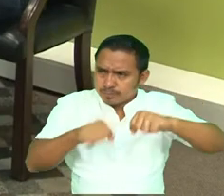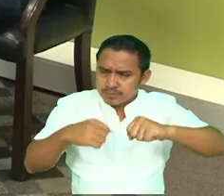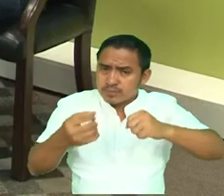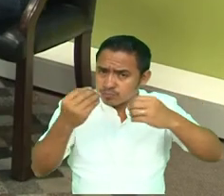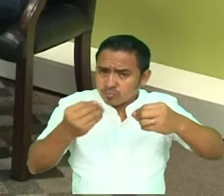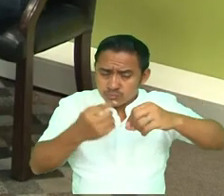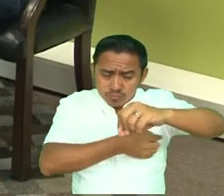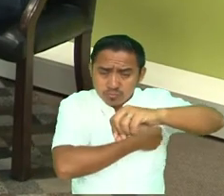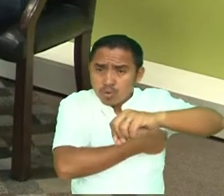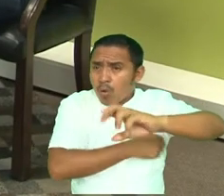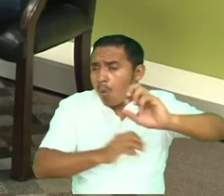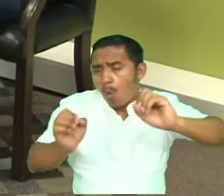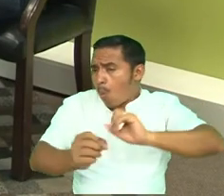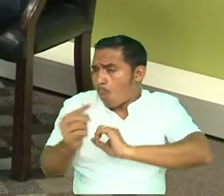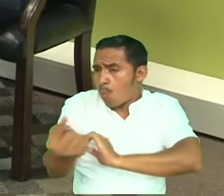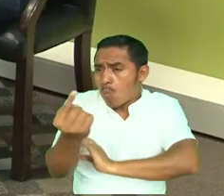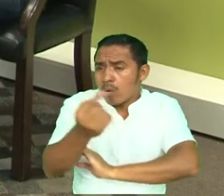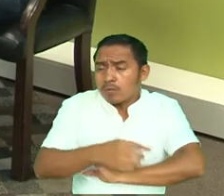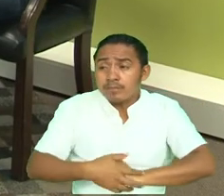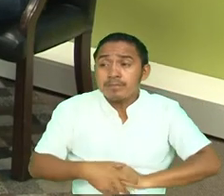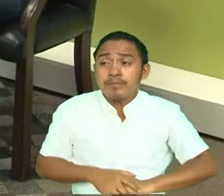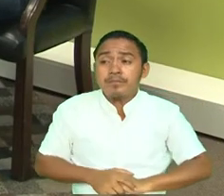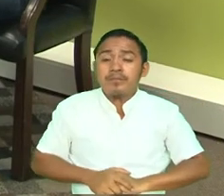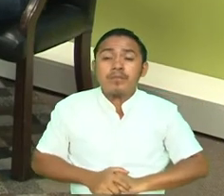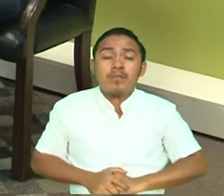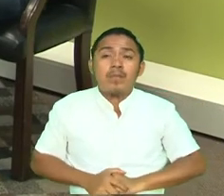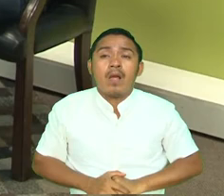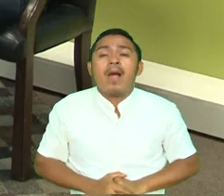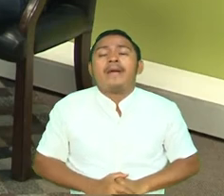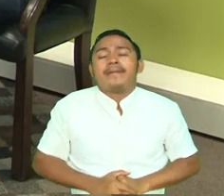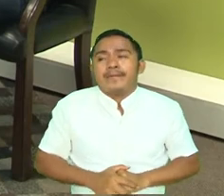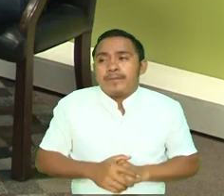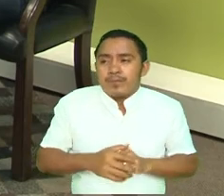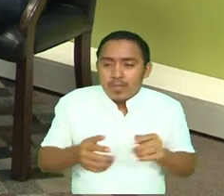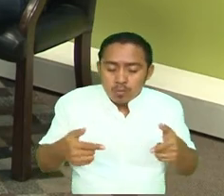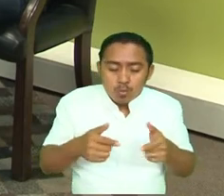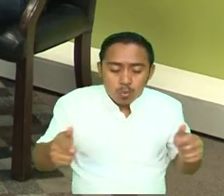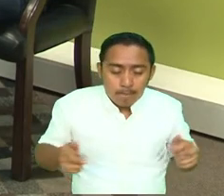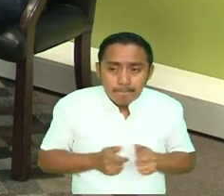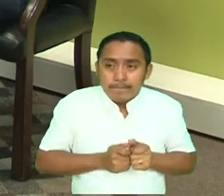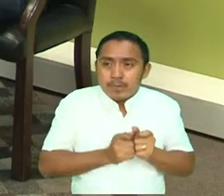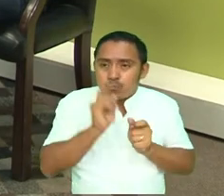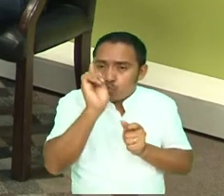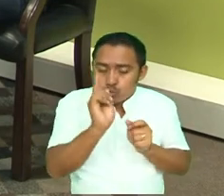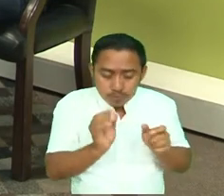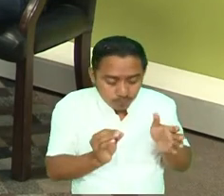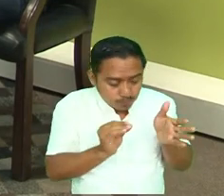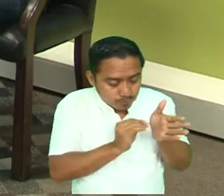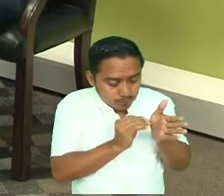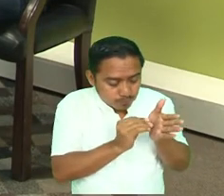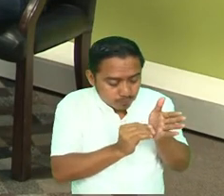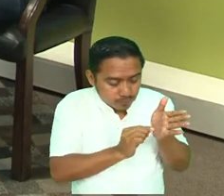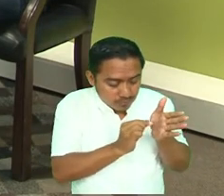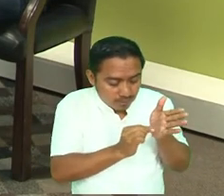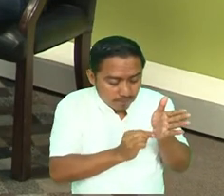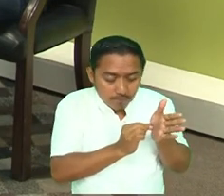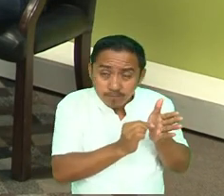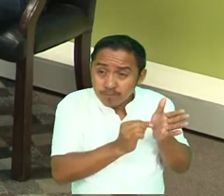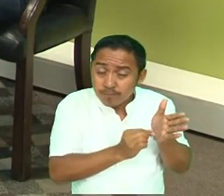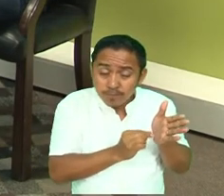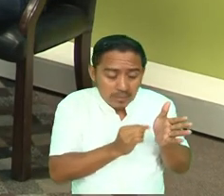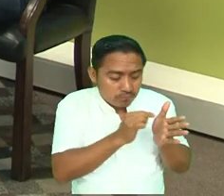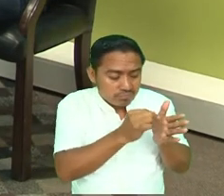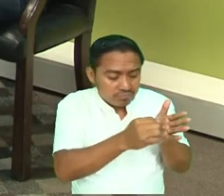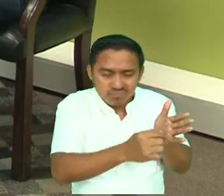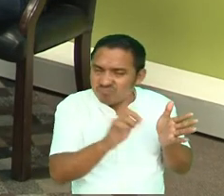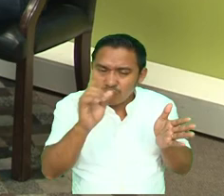Así es. Entonces, ¿o solo uno? Generalmente es una mayor concentración que un vemos. Solo punto. Un solo punto exacto, ¿verdad? Y axila. Vemos